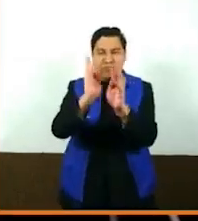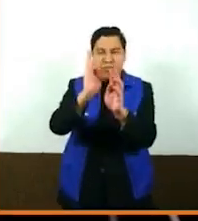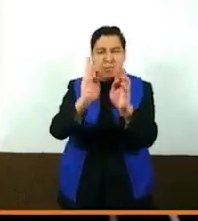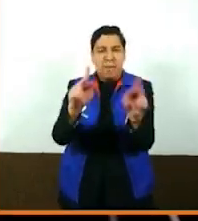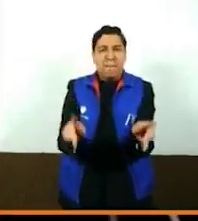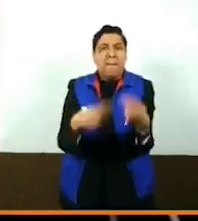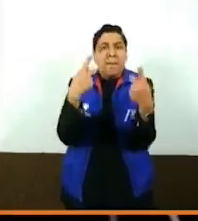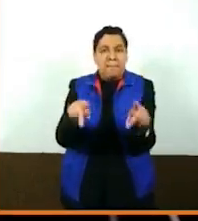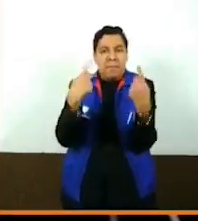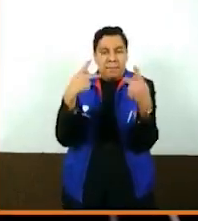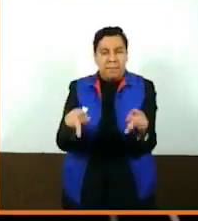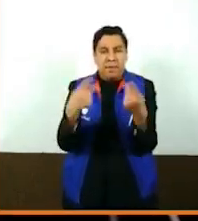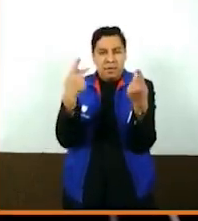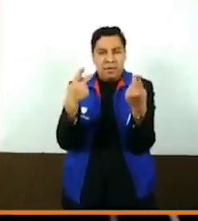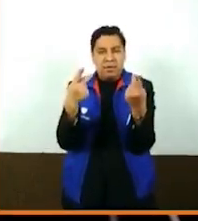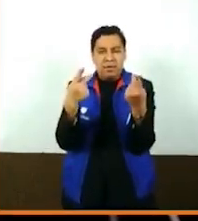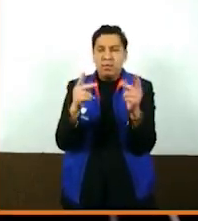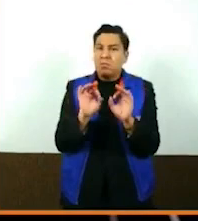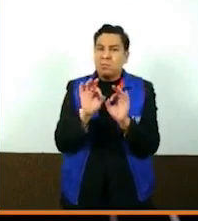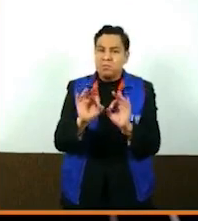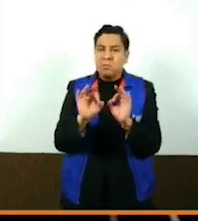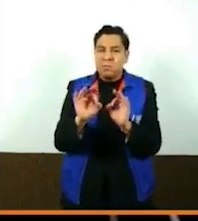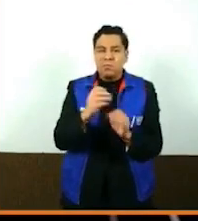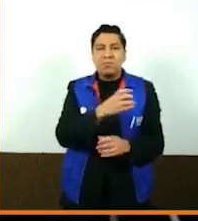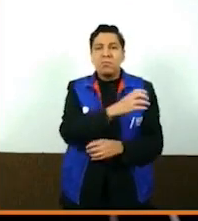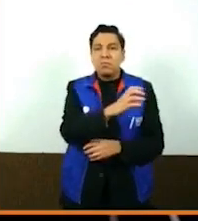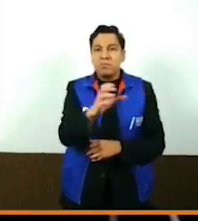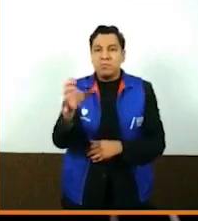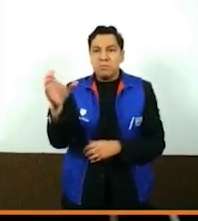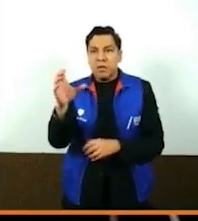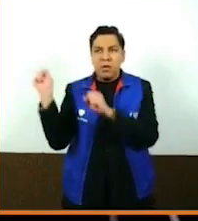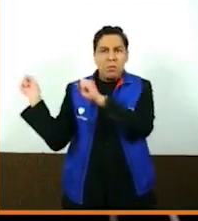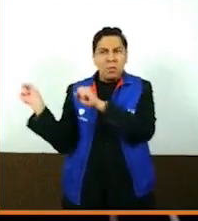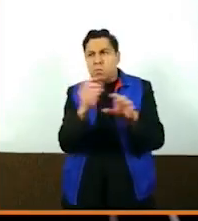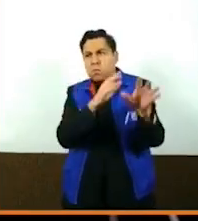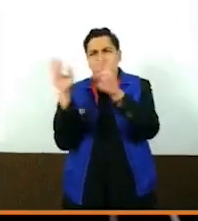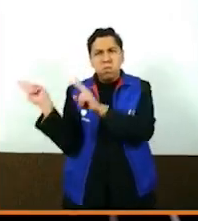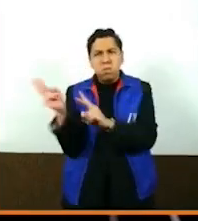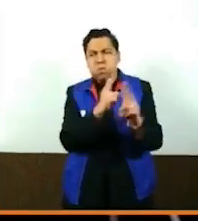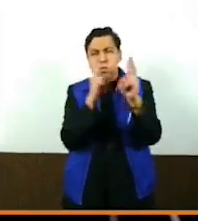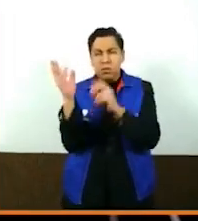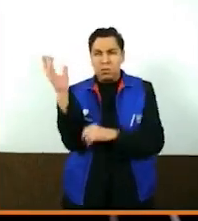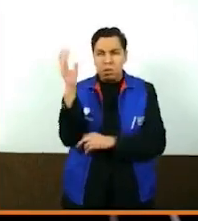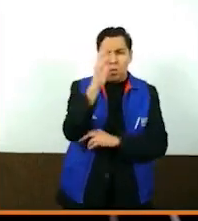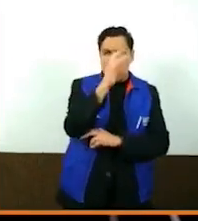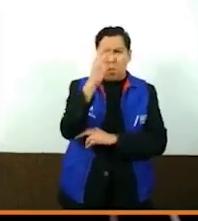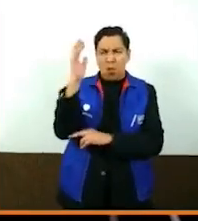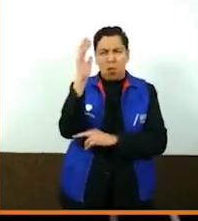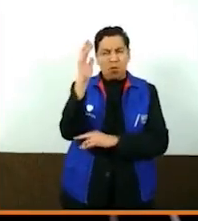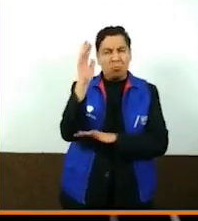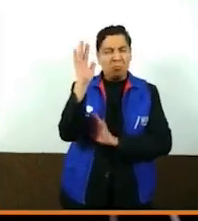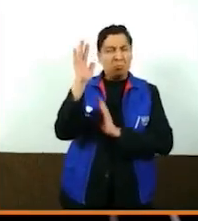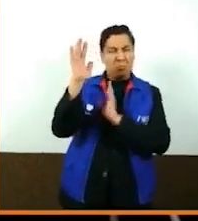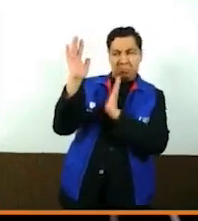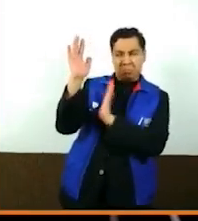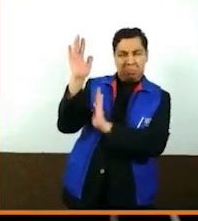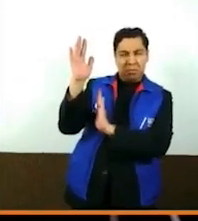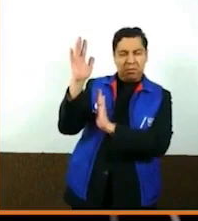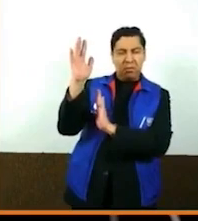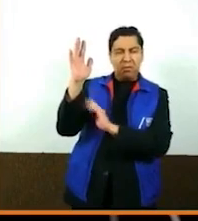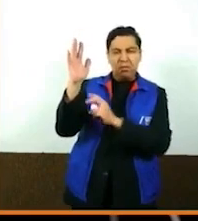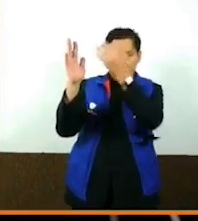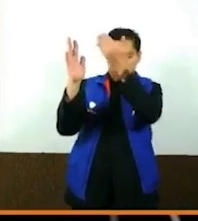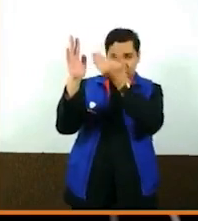estaba chiquito y está muy bien porque el agricultor, pues ahora que haya viento no se le cae. resulta que la propia arquitectura de la